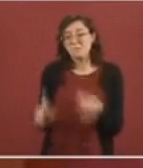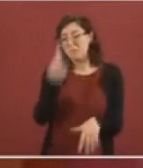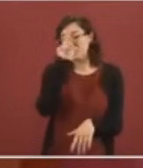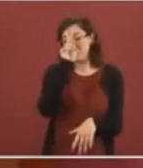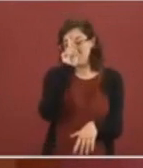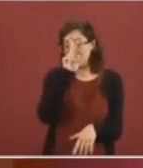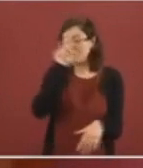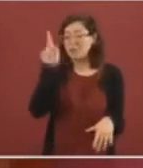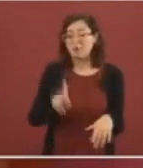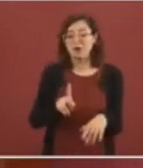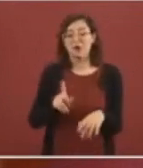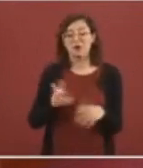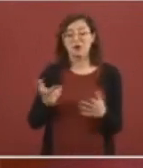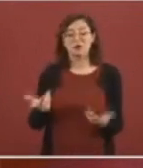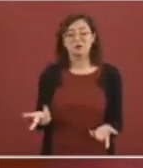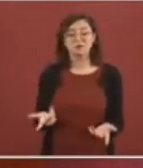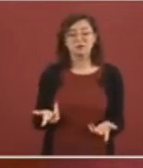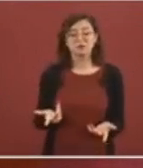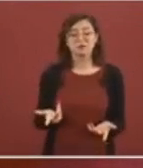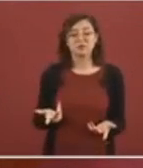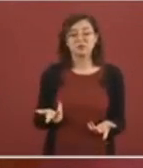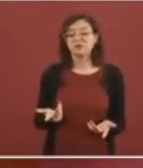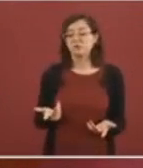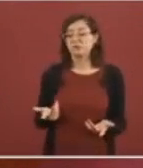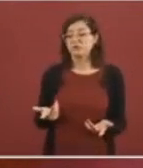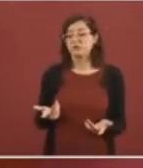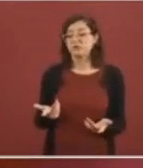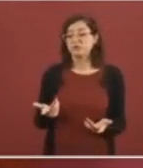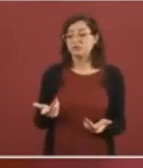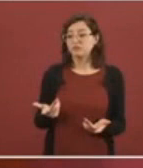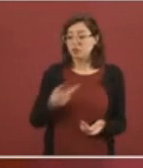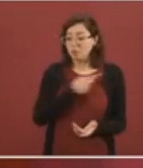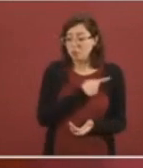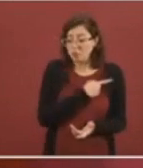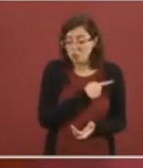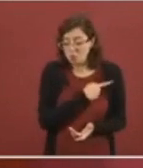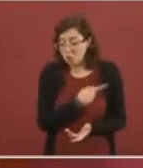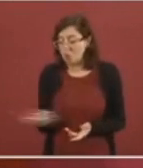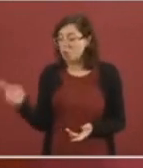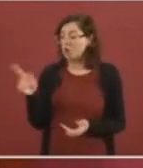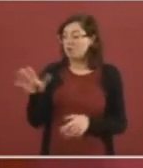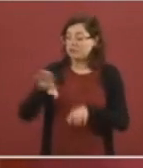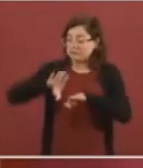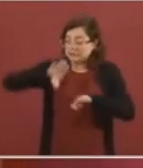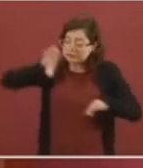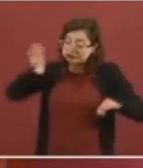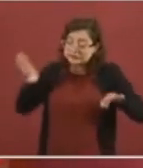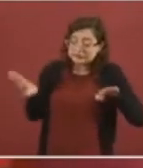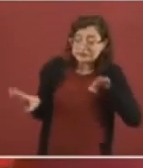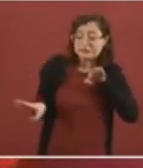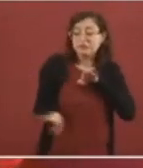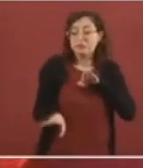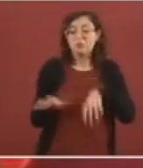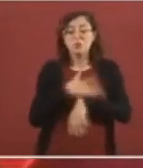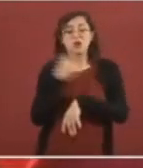se han entregado a particulares, nacionales y extranjeros, los